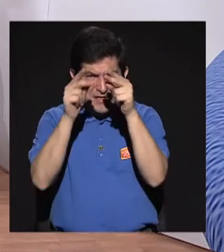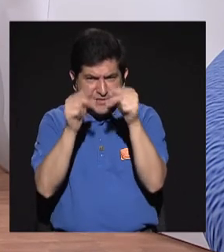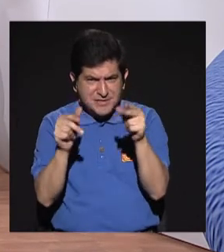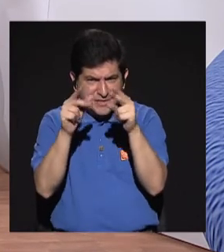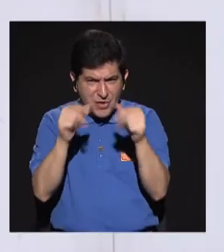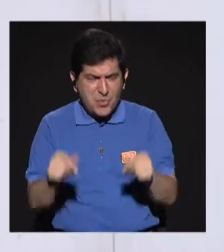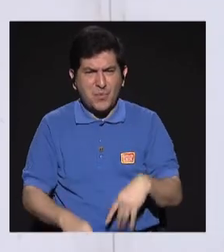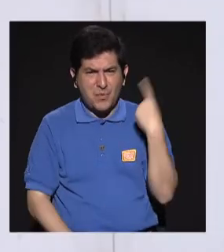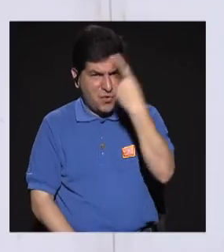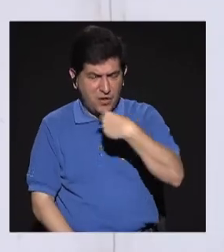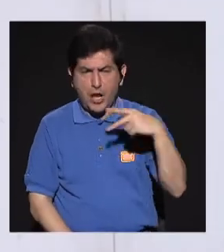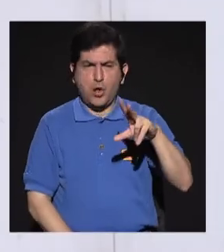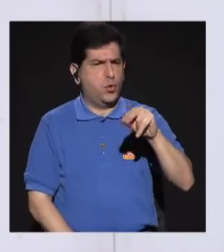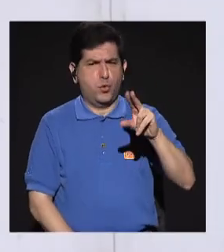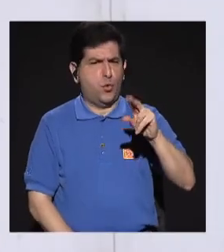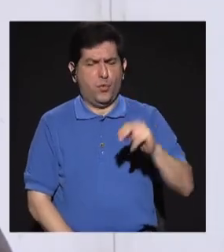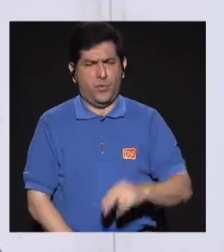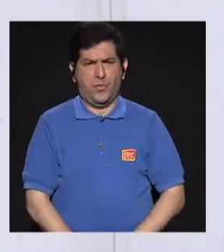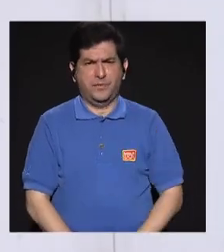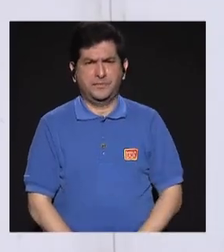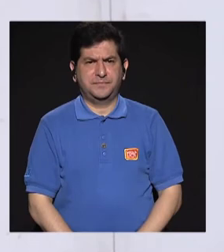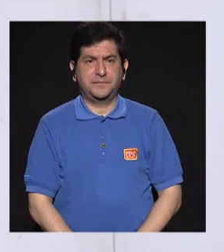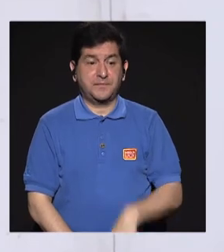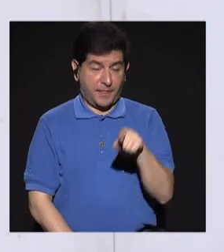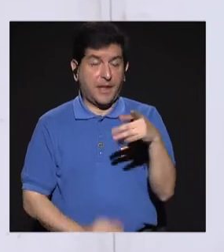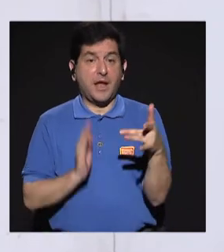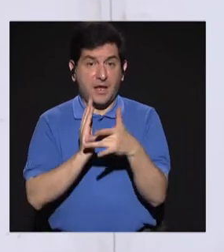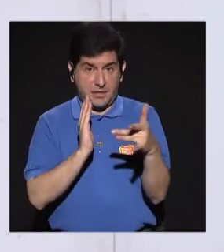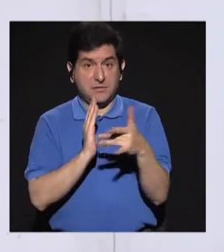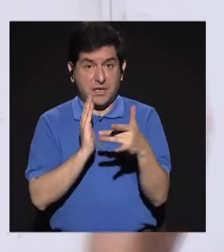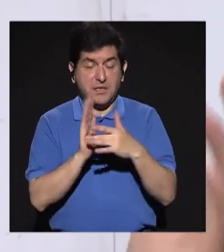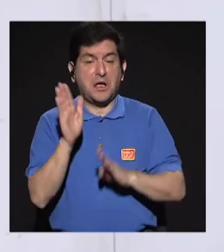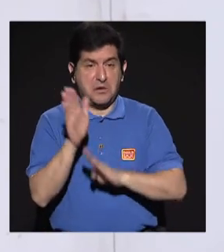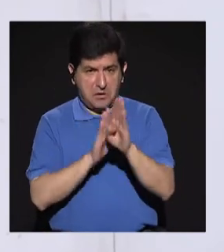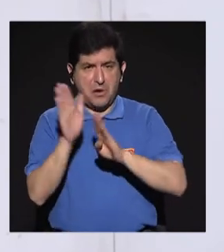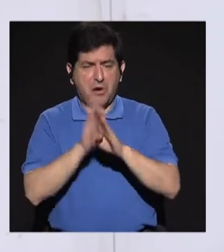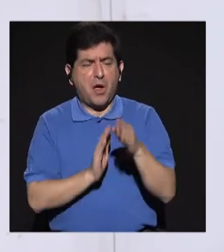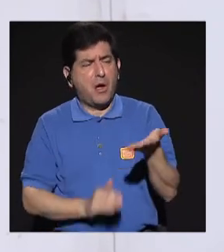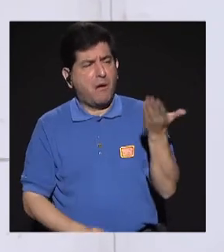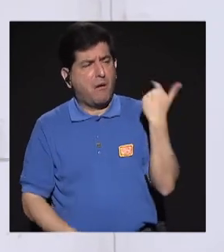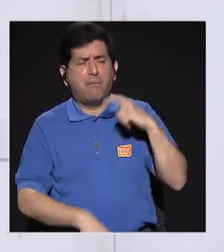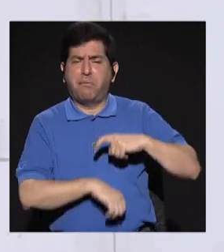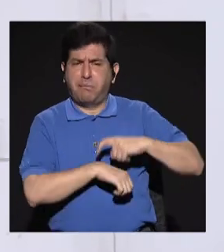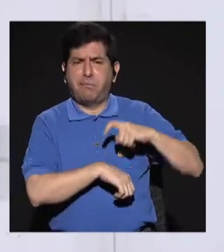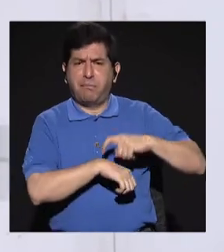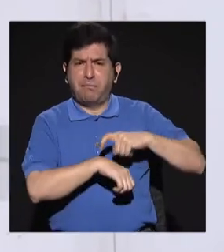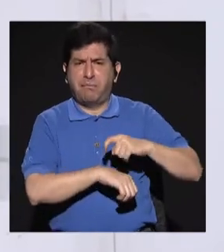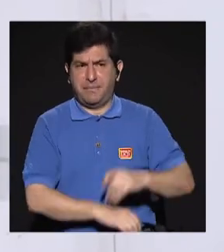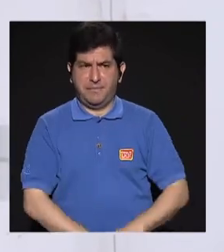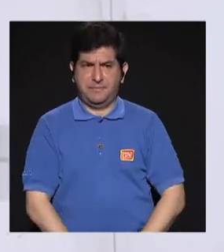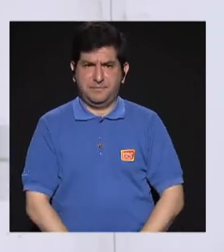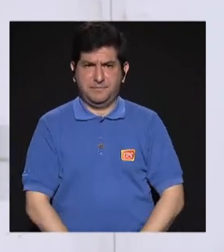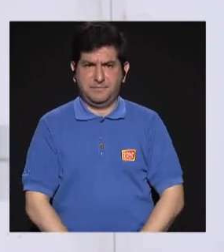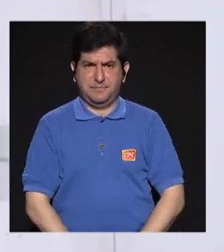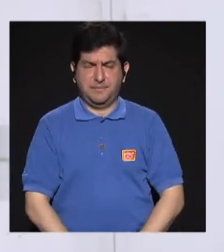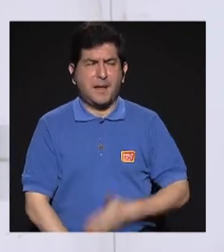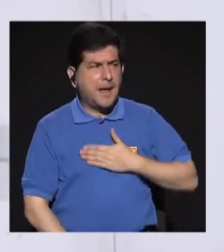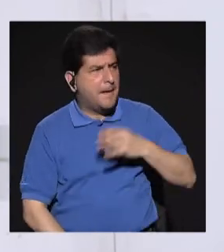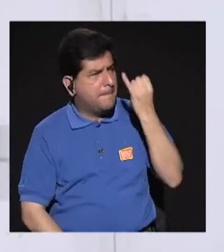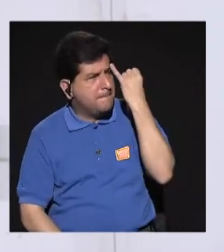modelado funciona muy bueno no es eso es una es una técnica que se ha desarrollado durante mucho tiempo para mí mi